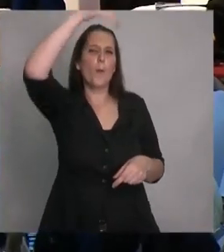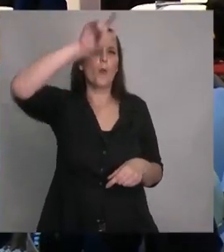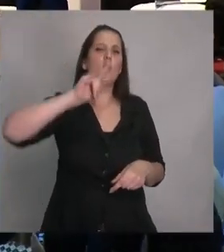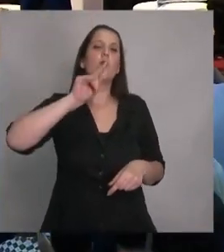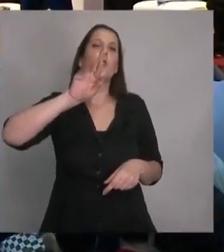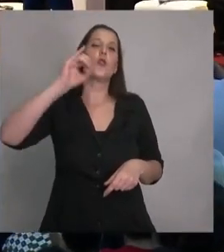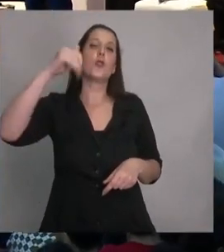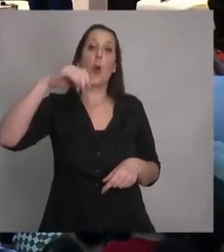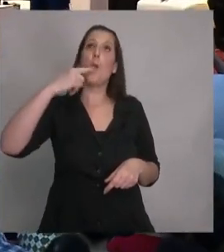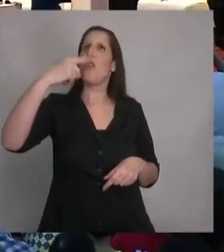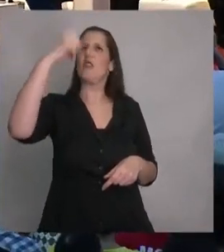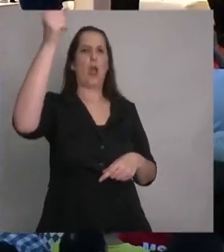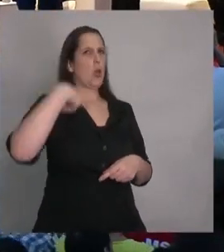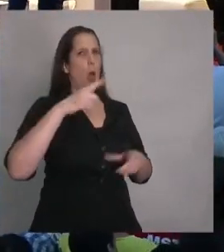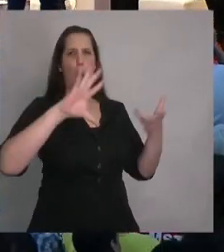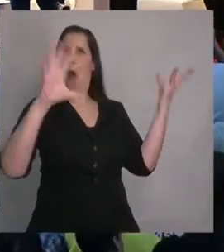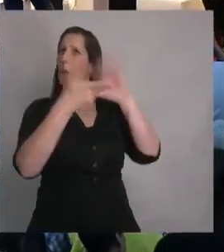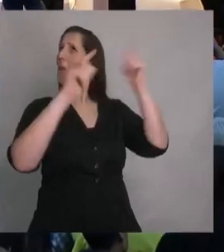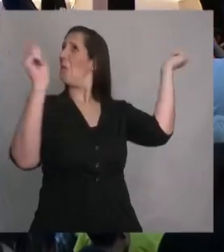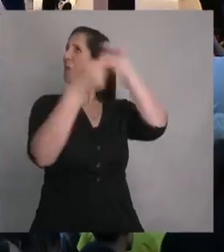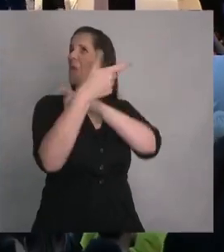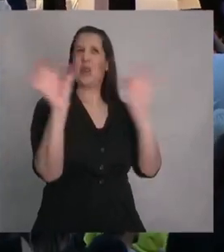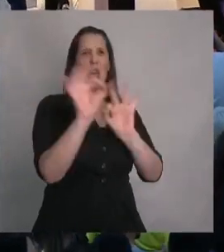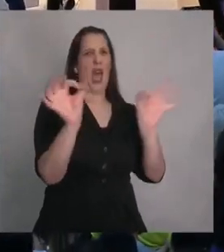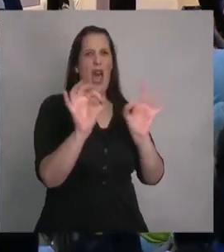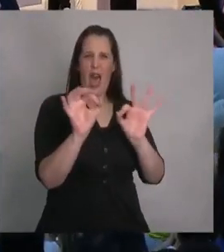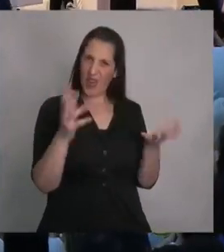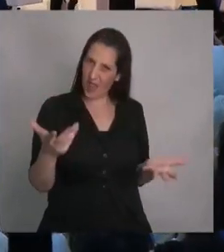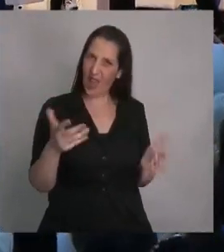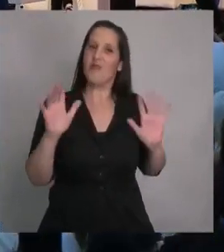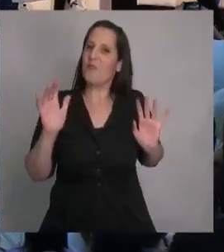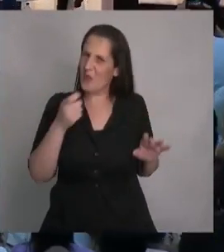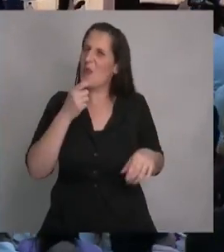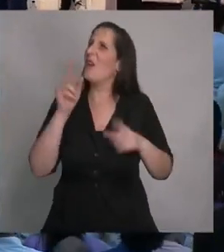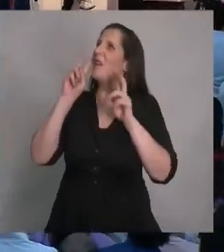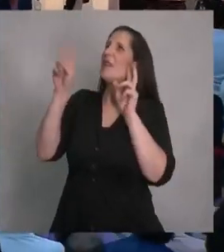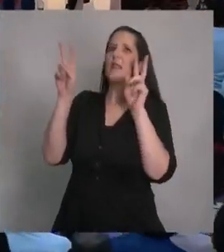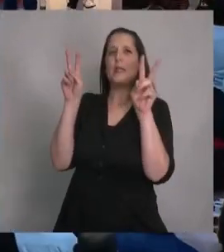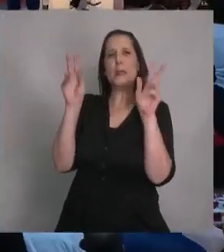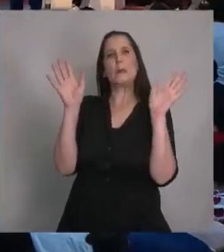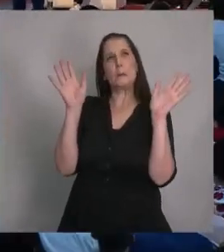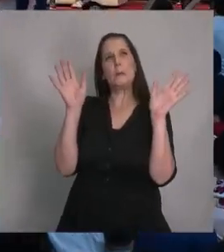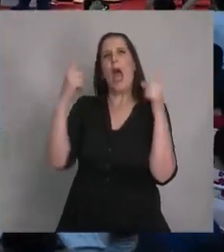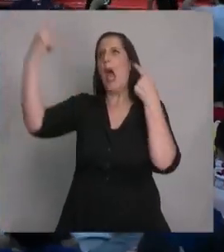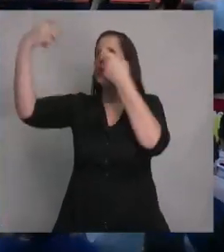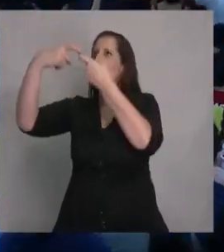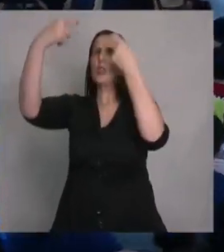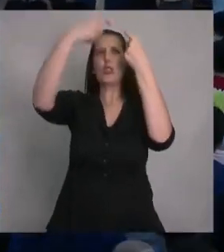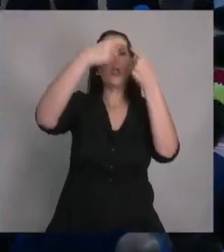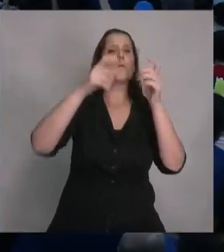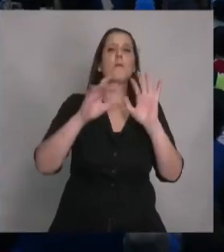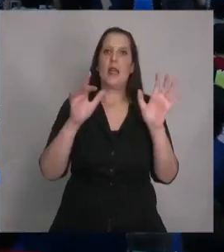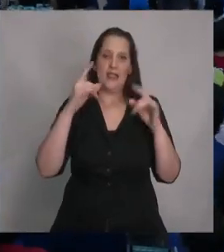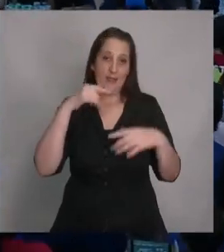ayudar a que el precio de las materias primas latinoamericanas crezca en vez de hacer esa alianza yo diría